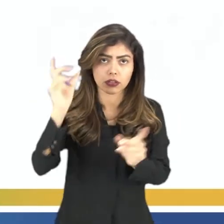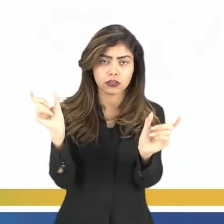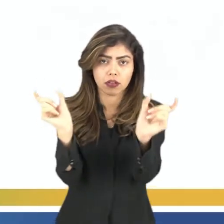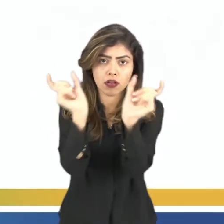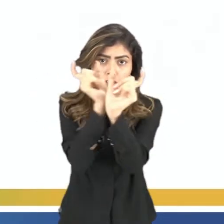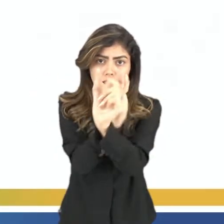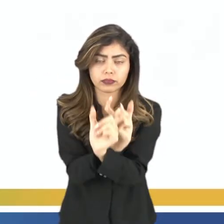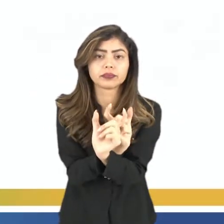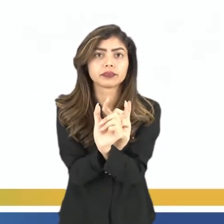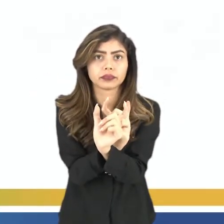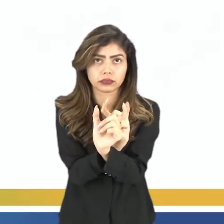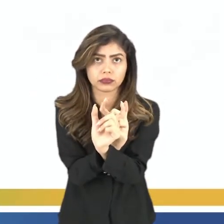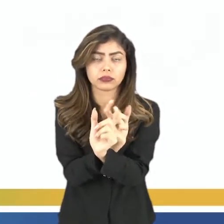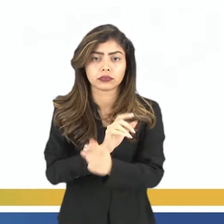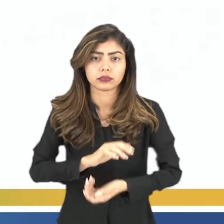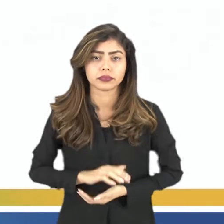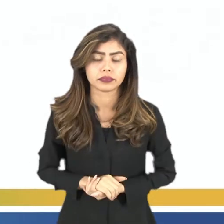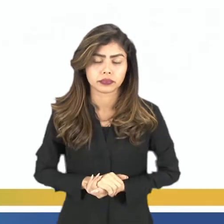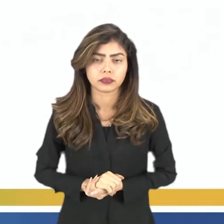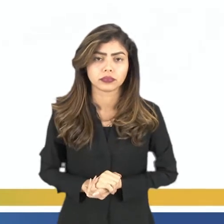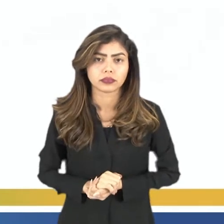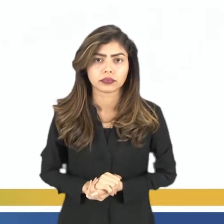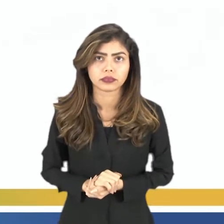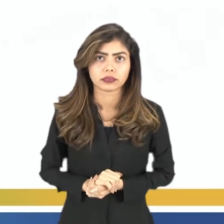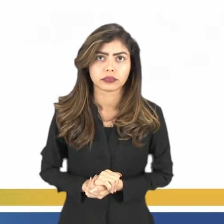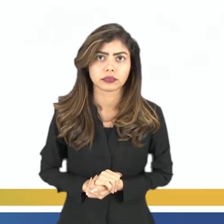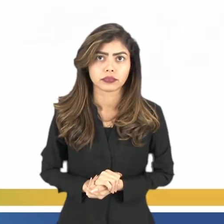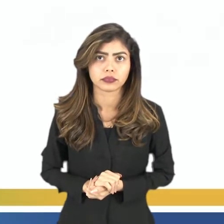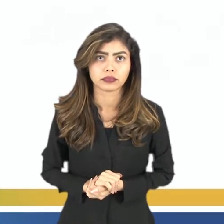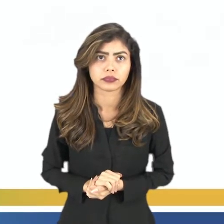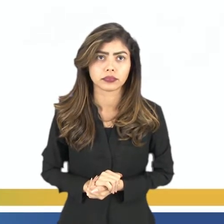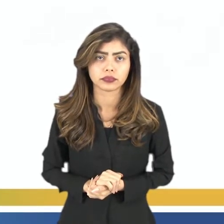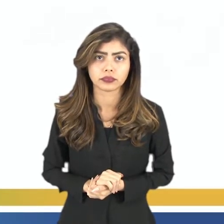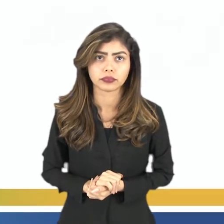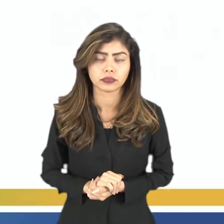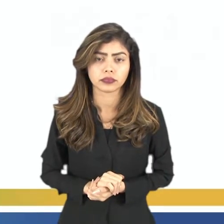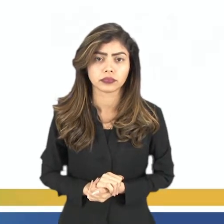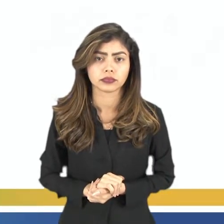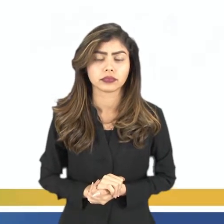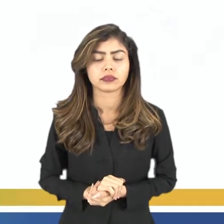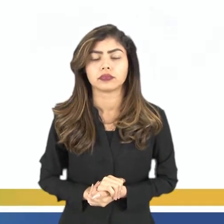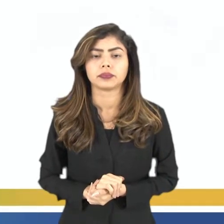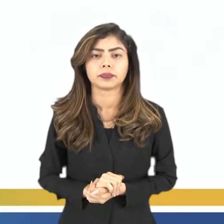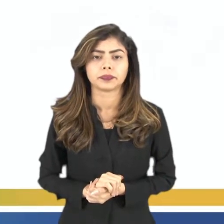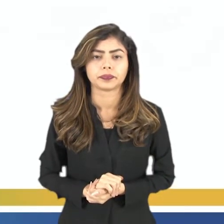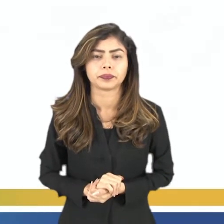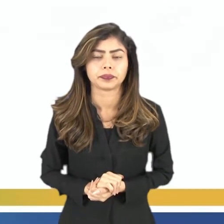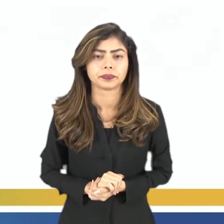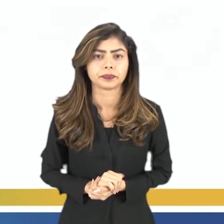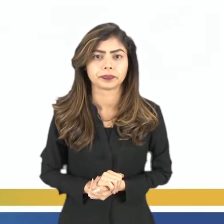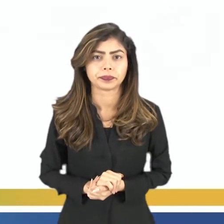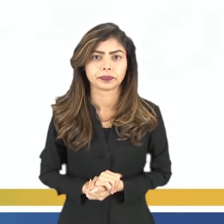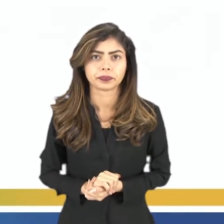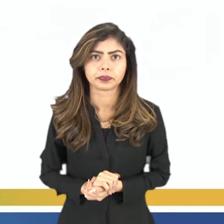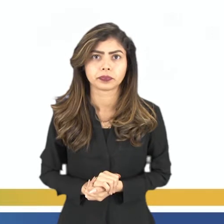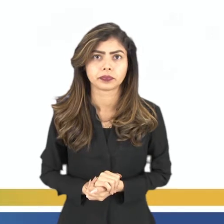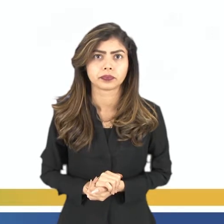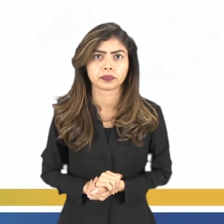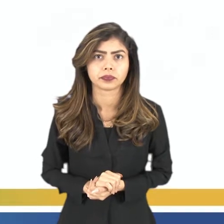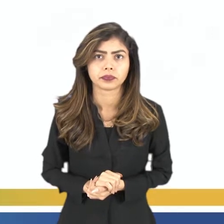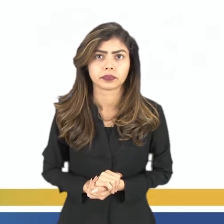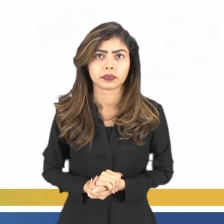una oración o proposición subordinada. Las